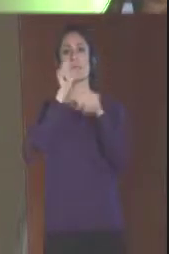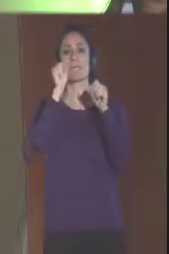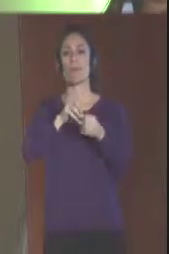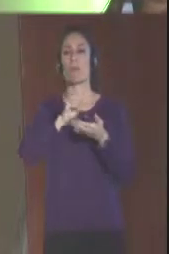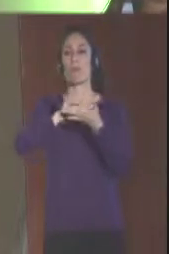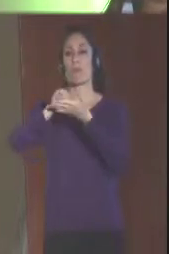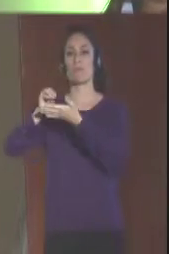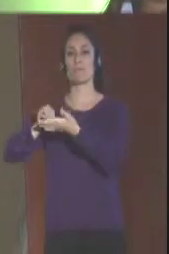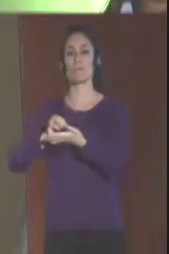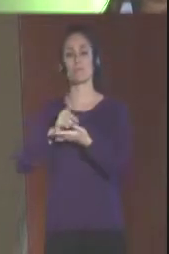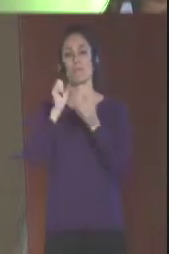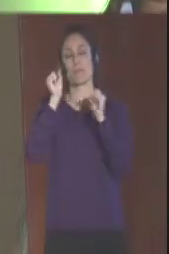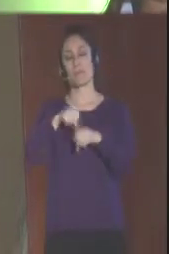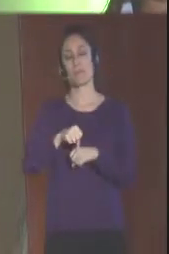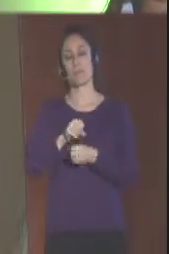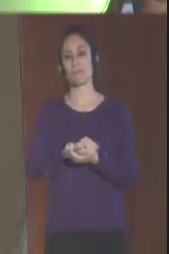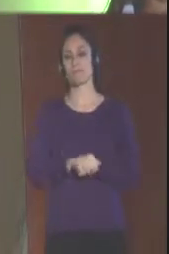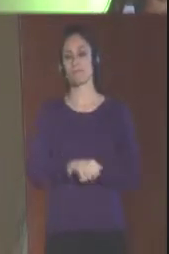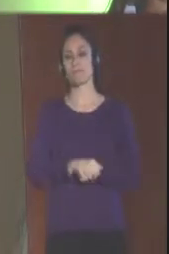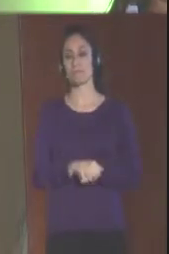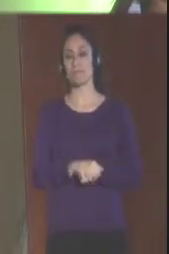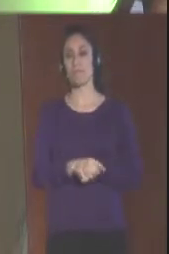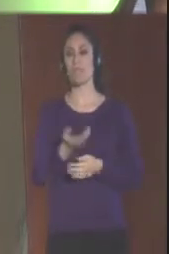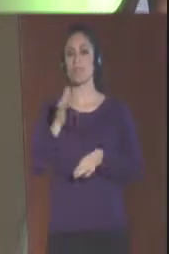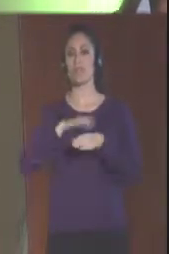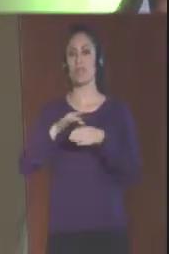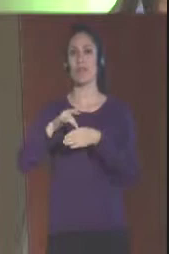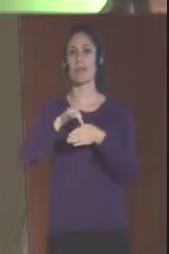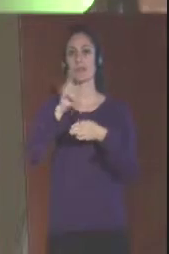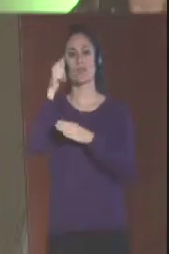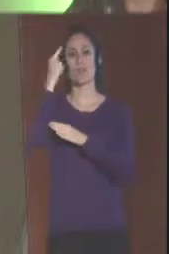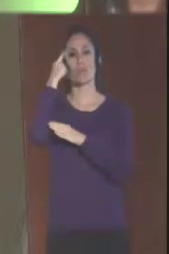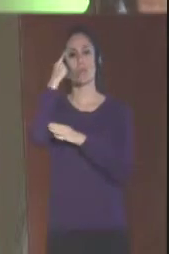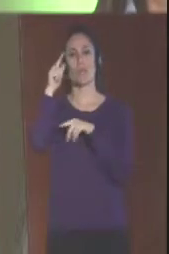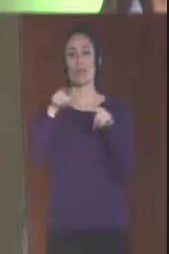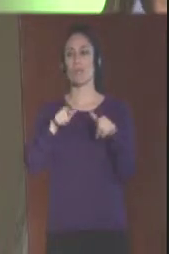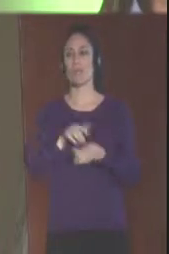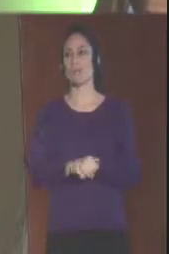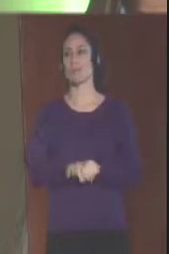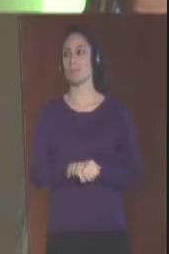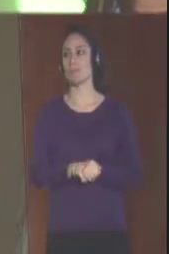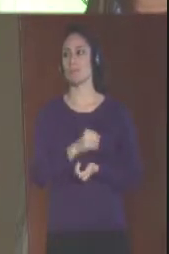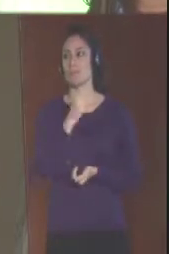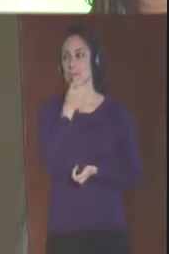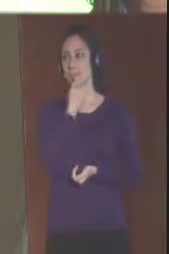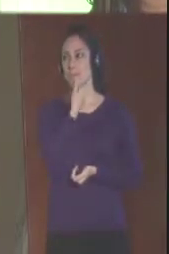aplicadas en todos los territorios, en este caso de la gestión de los gobiernos locales, ¿no?